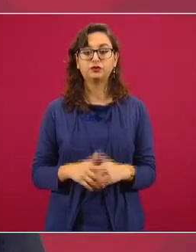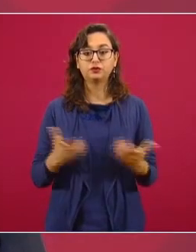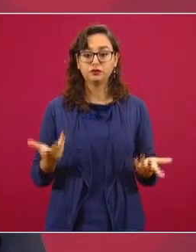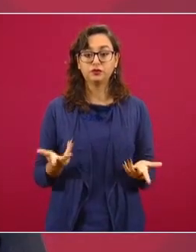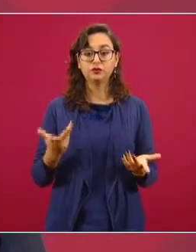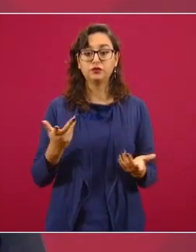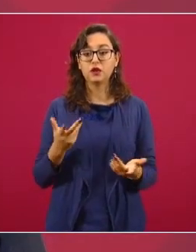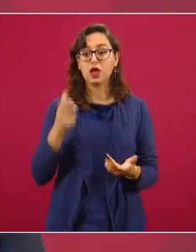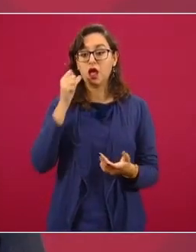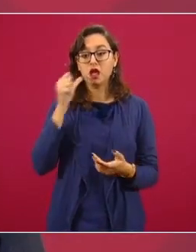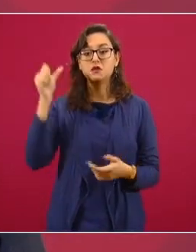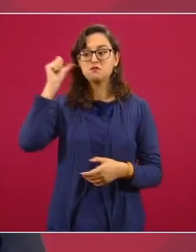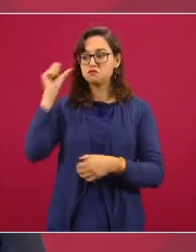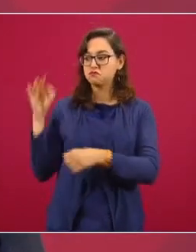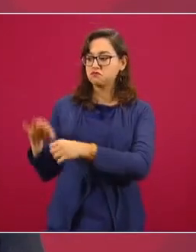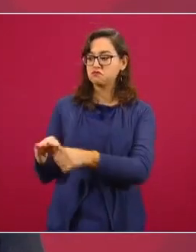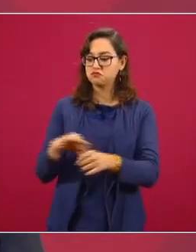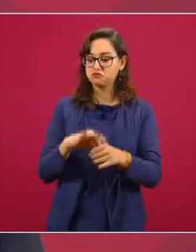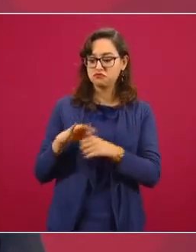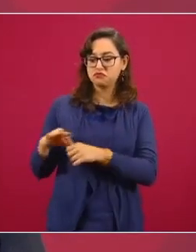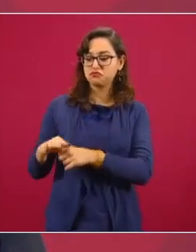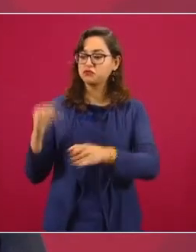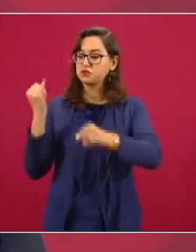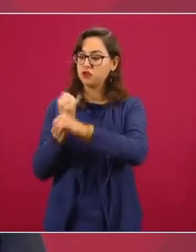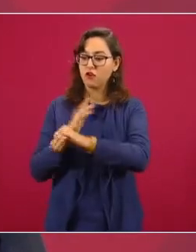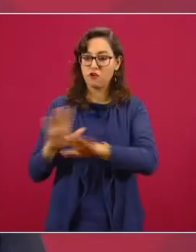oficial, es decir,